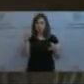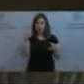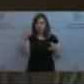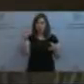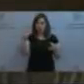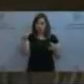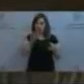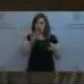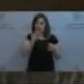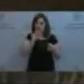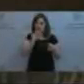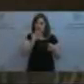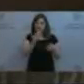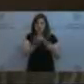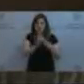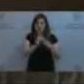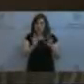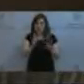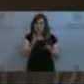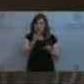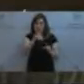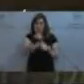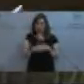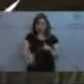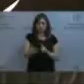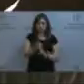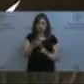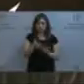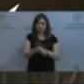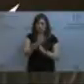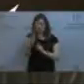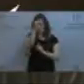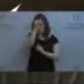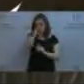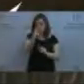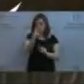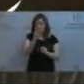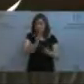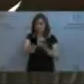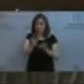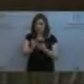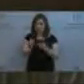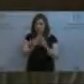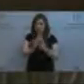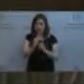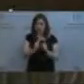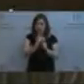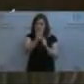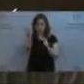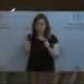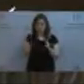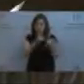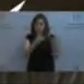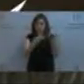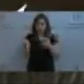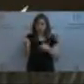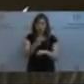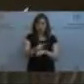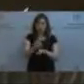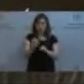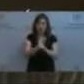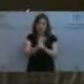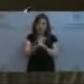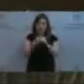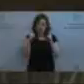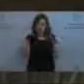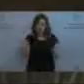conseguimos un voto? Como la de Cabrales, un servicio de 2, 3 servicios al día, 800 horas de trabajo al año